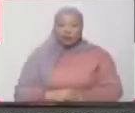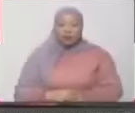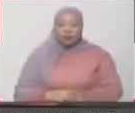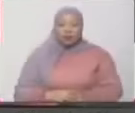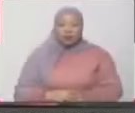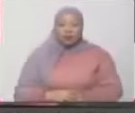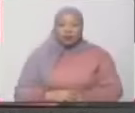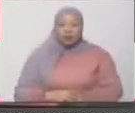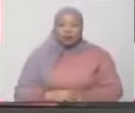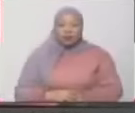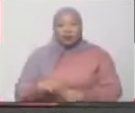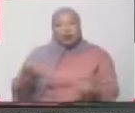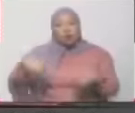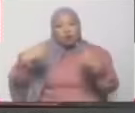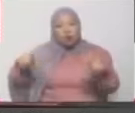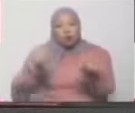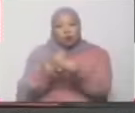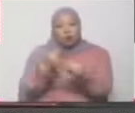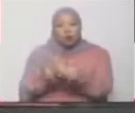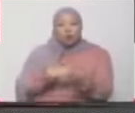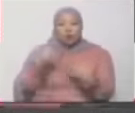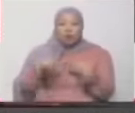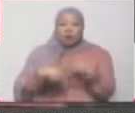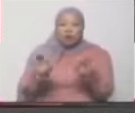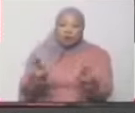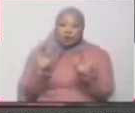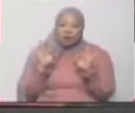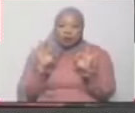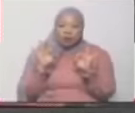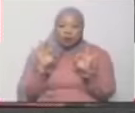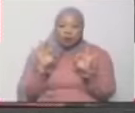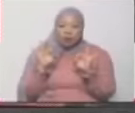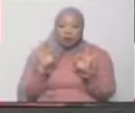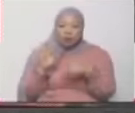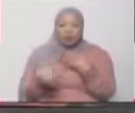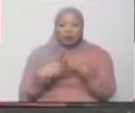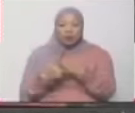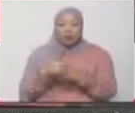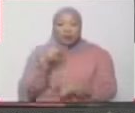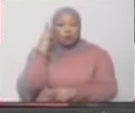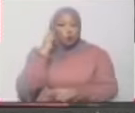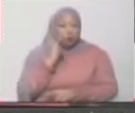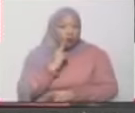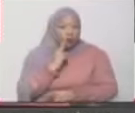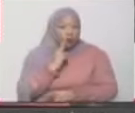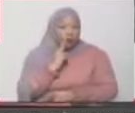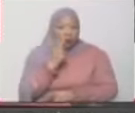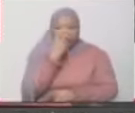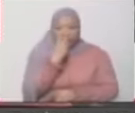Vamos a ponerle música a este programa especial. Como están hablando de Bolívar, yo invito a Bolívar en la voz de Ali